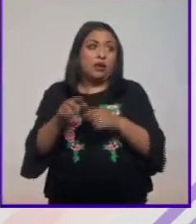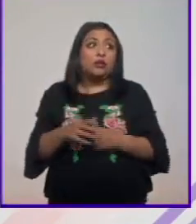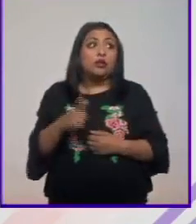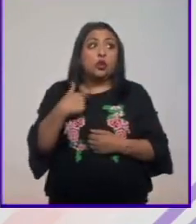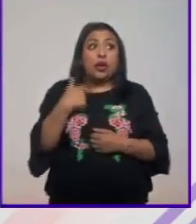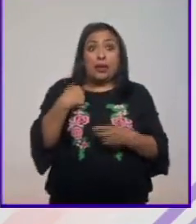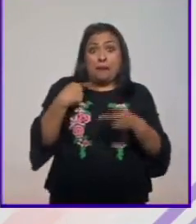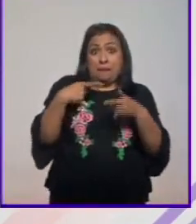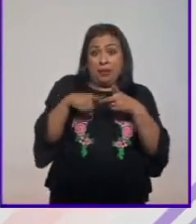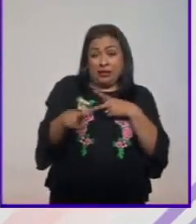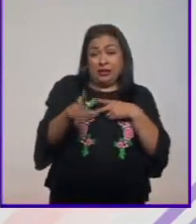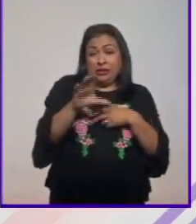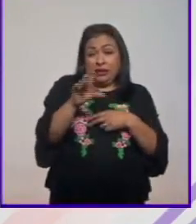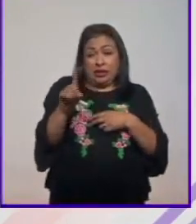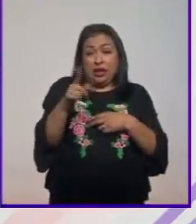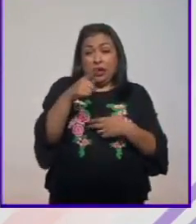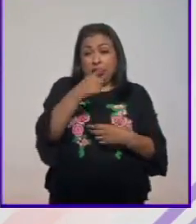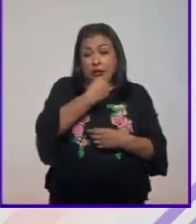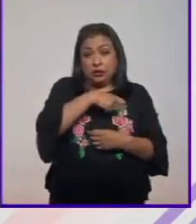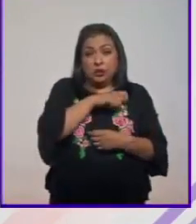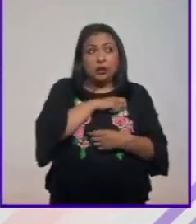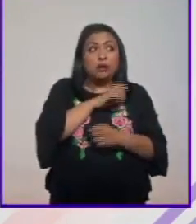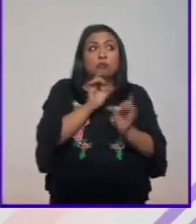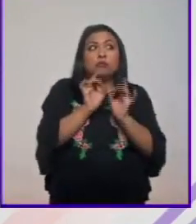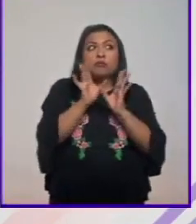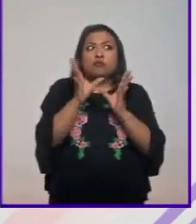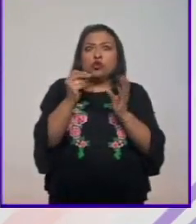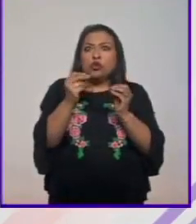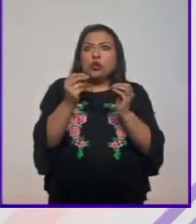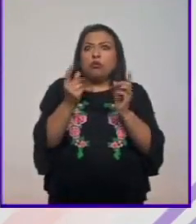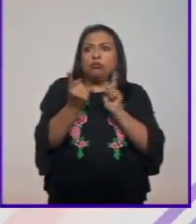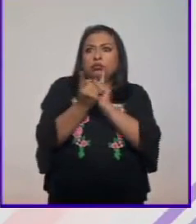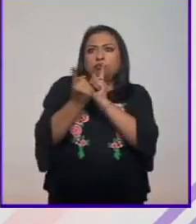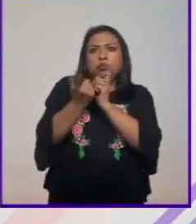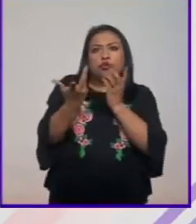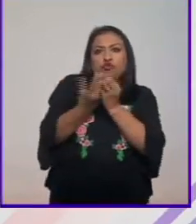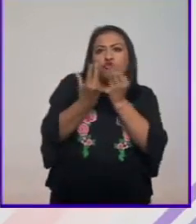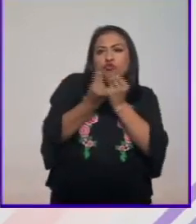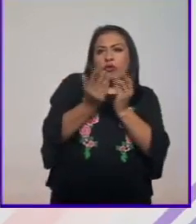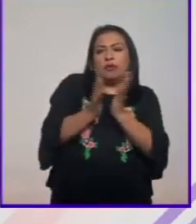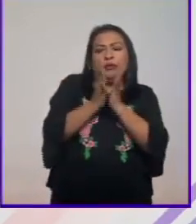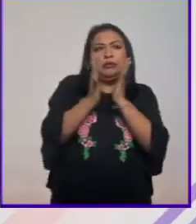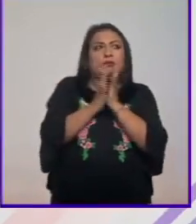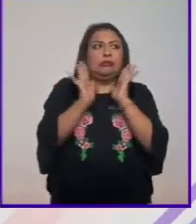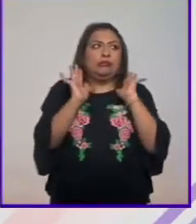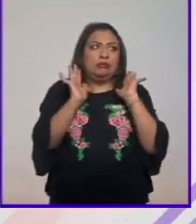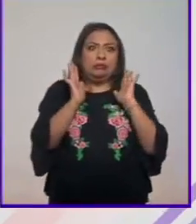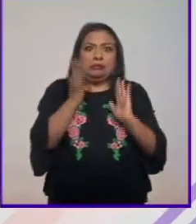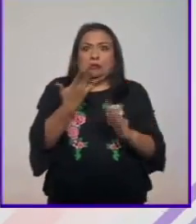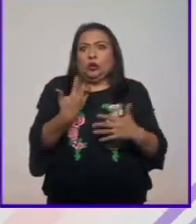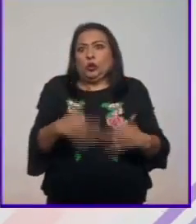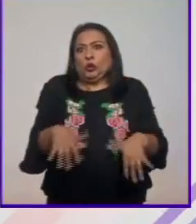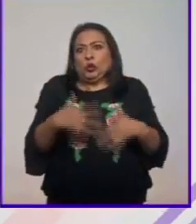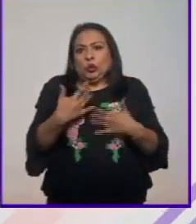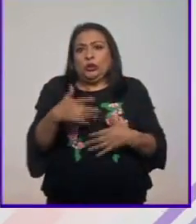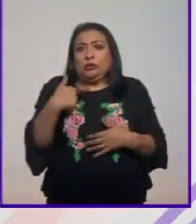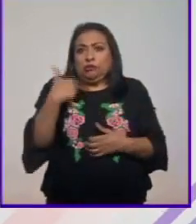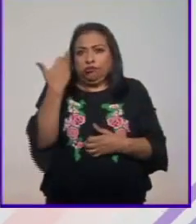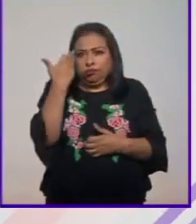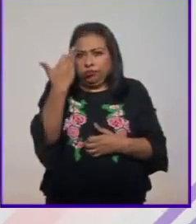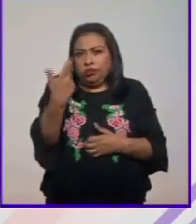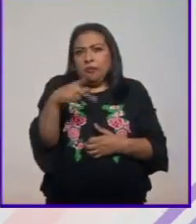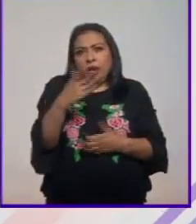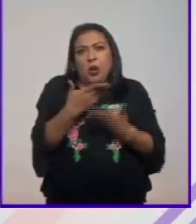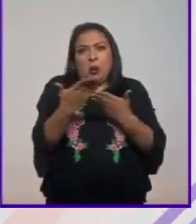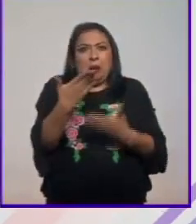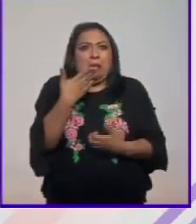yo cuando empecé a sacar los discos en España, de repente me empezaron a aparecer unas colaboraciones que yo dije, Dios mío, he tardado, pero ha